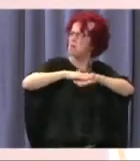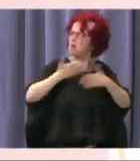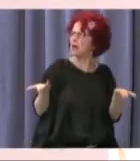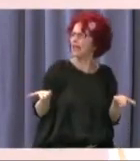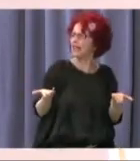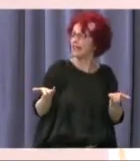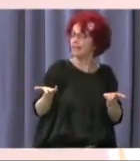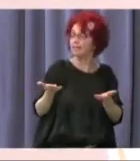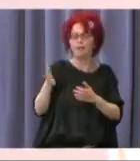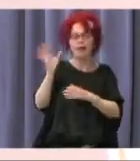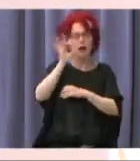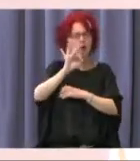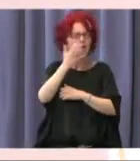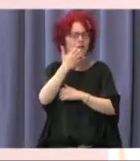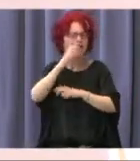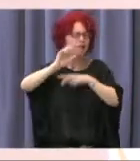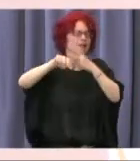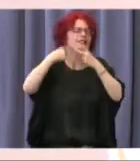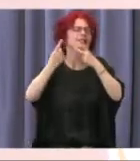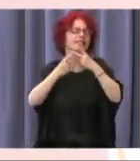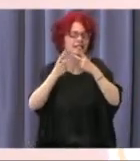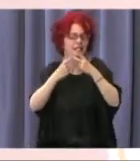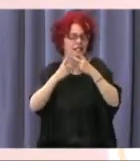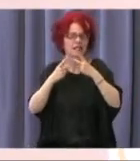Después de hijo de puta, ¿cuál viene?